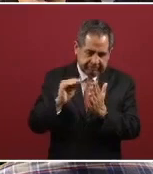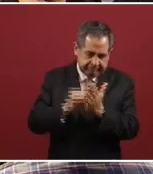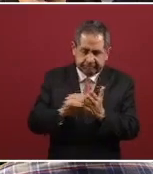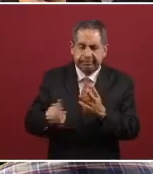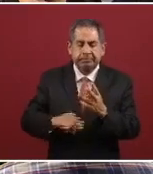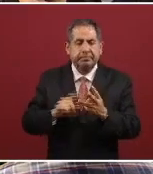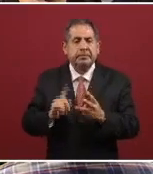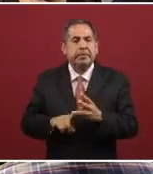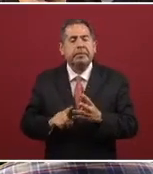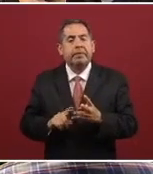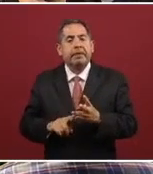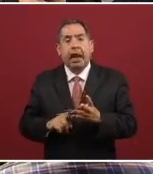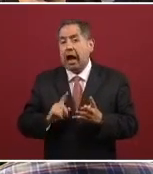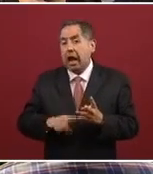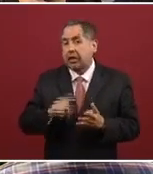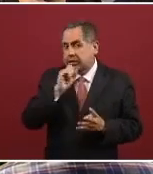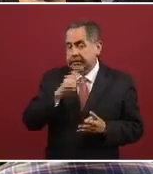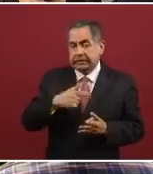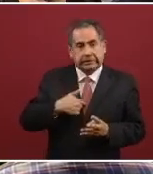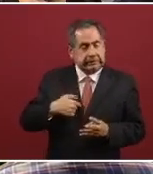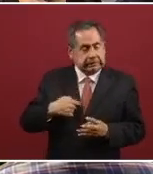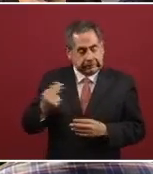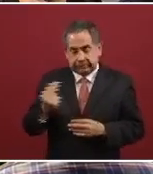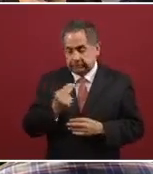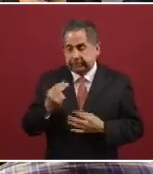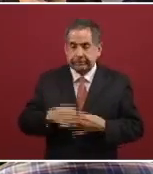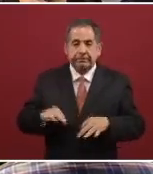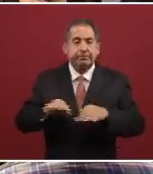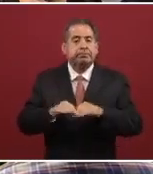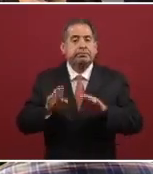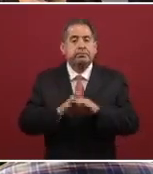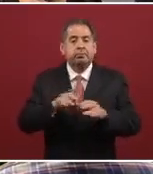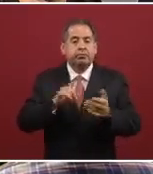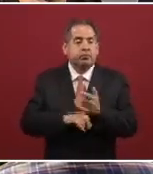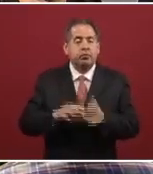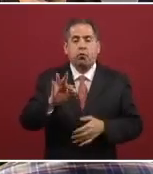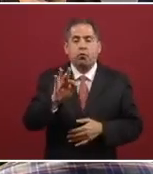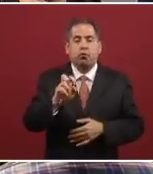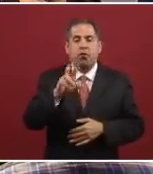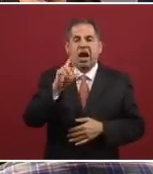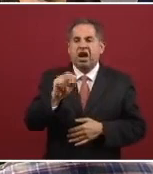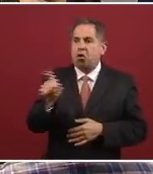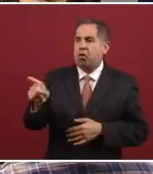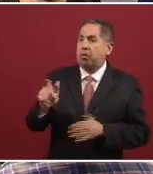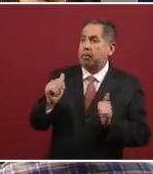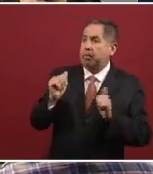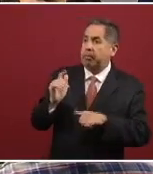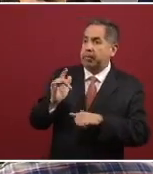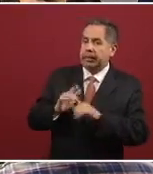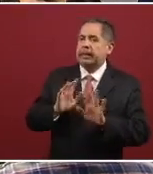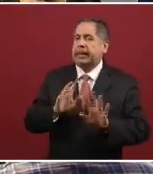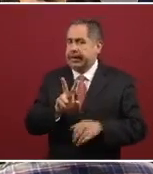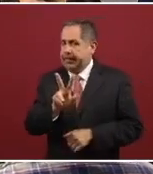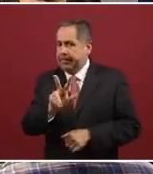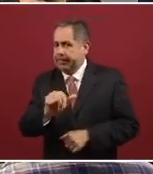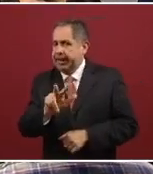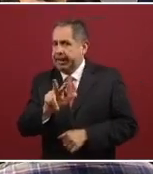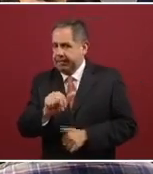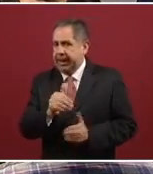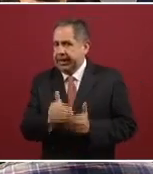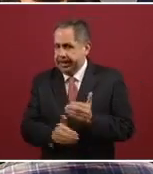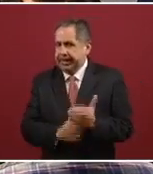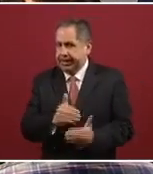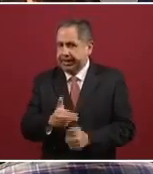Me importaba mucho el terminar con los fueros y ahí vamos. Me